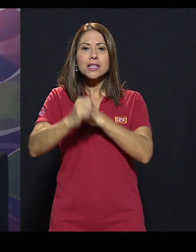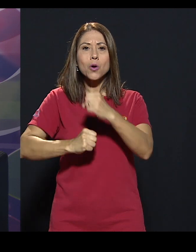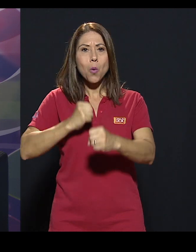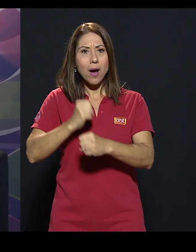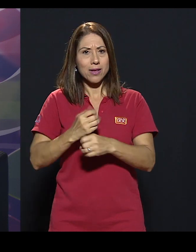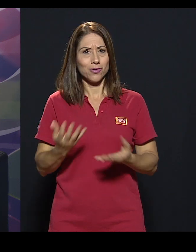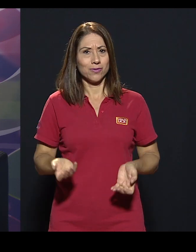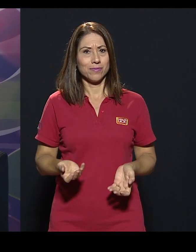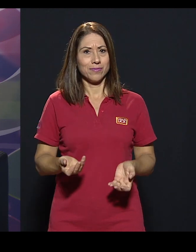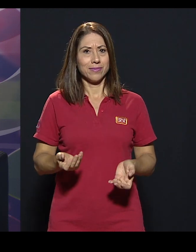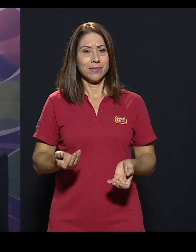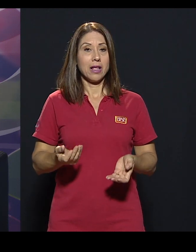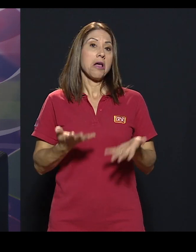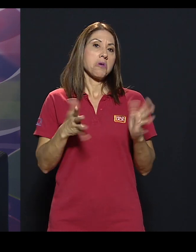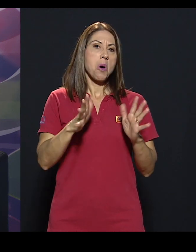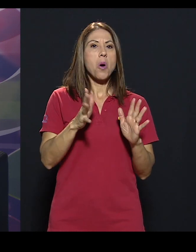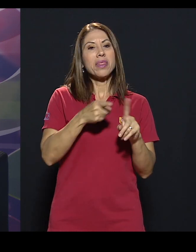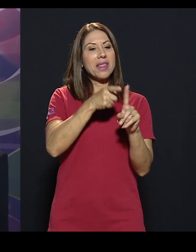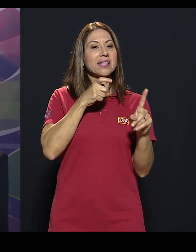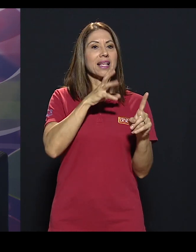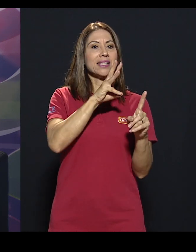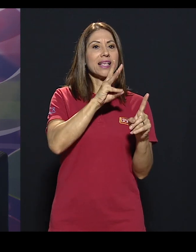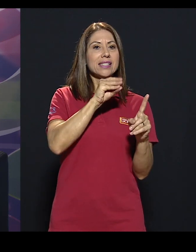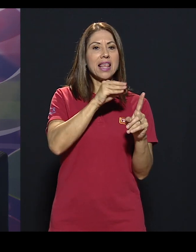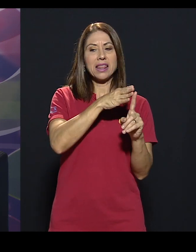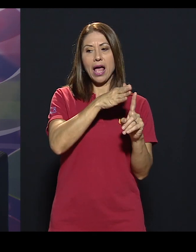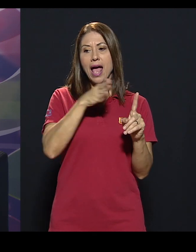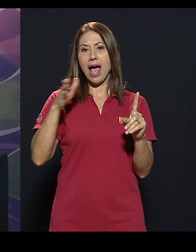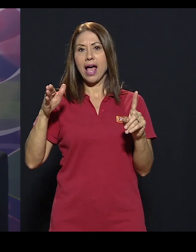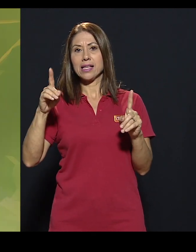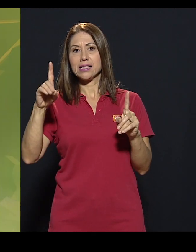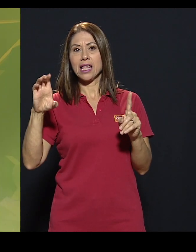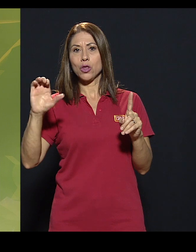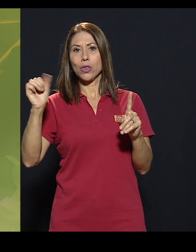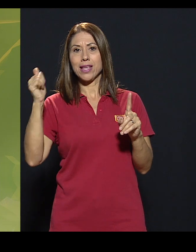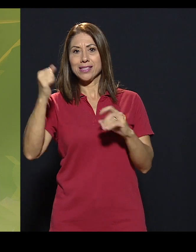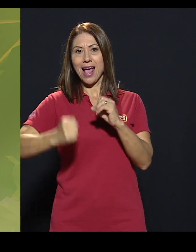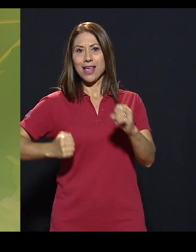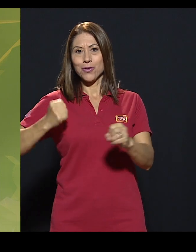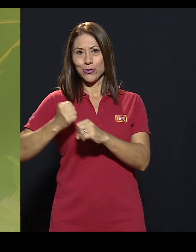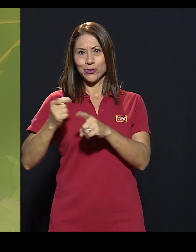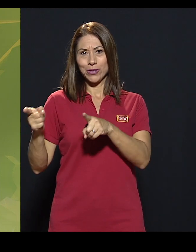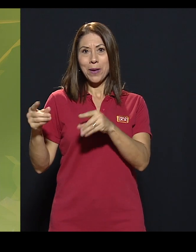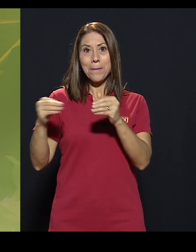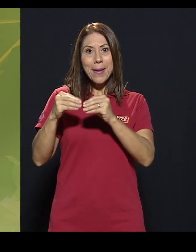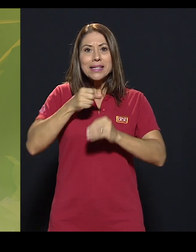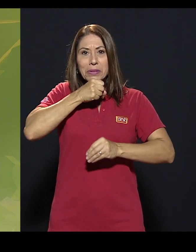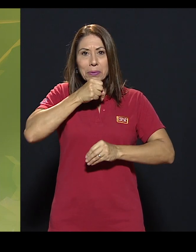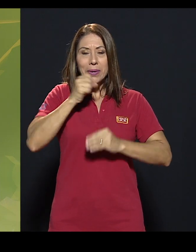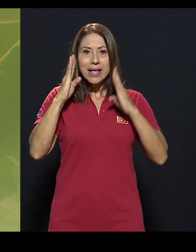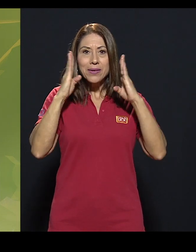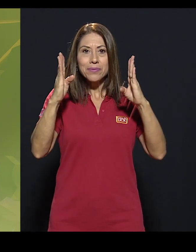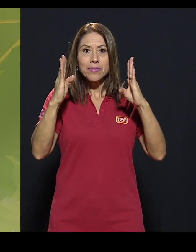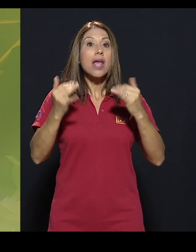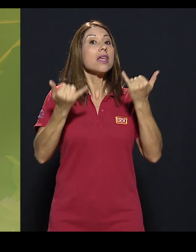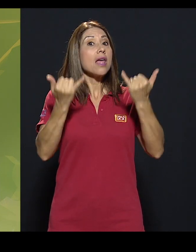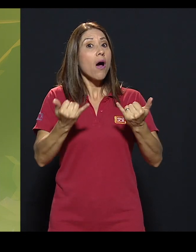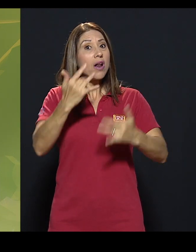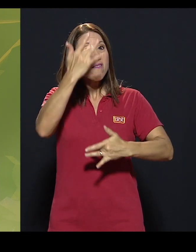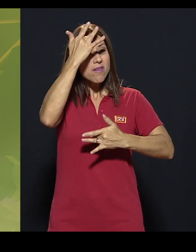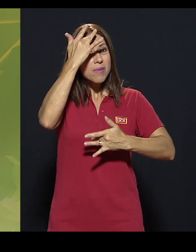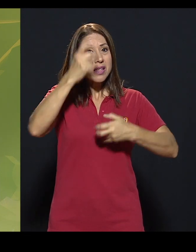de 60 a 110 años, que es el de mayor edad que hemos tenido, y la problemática cambió, porque